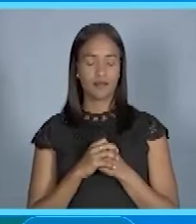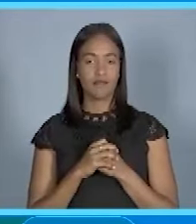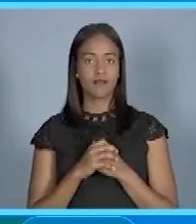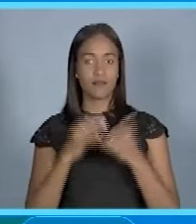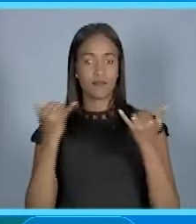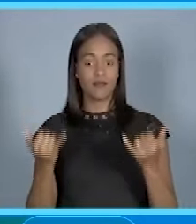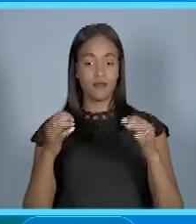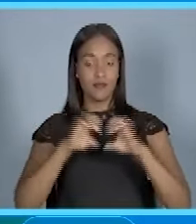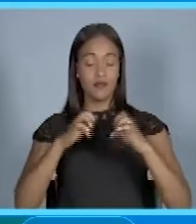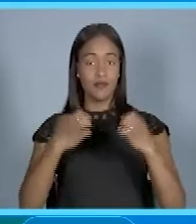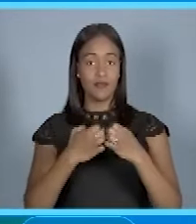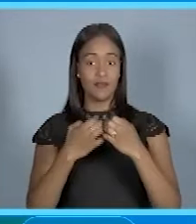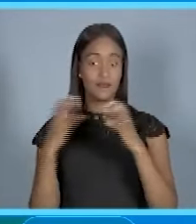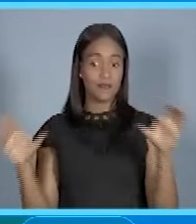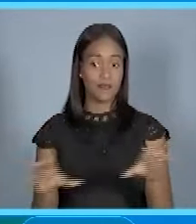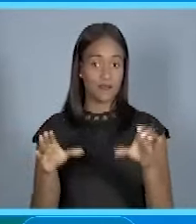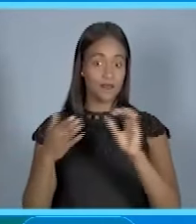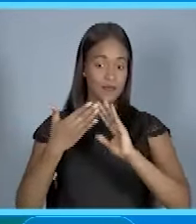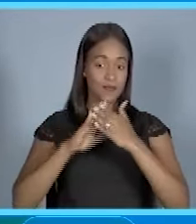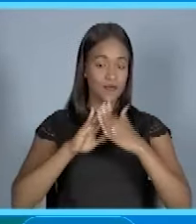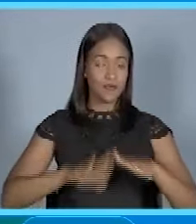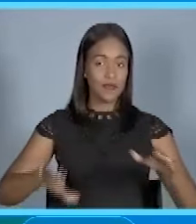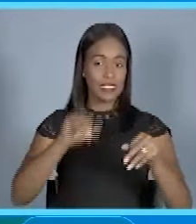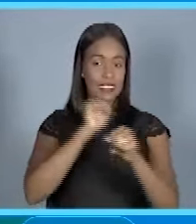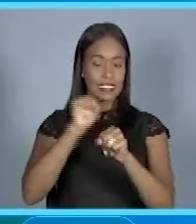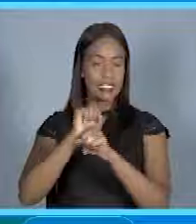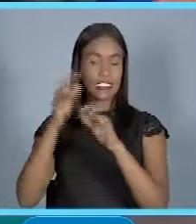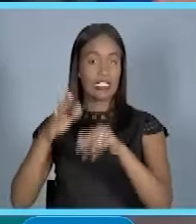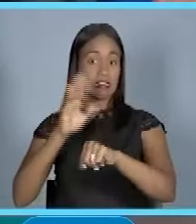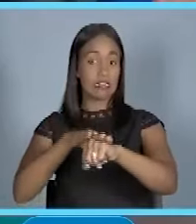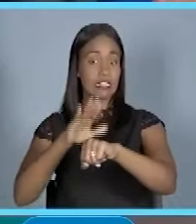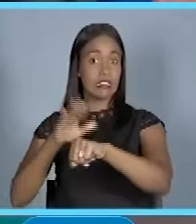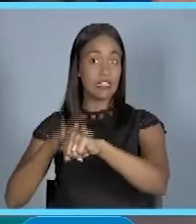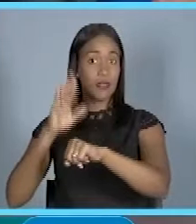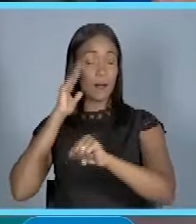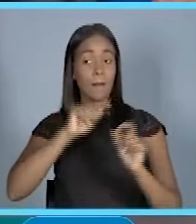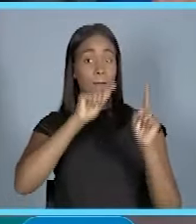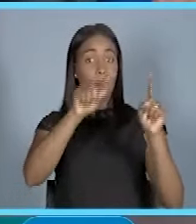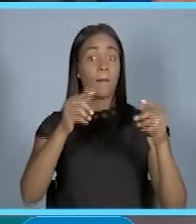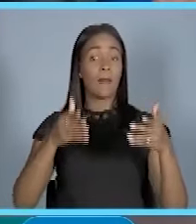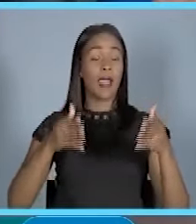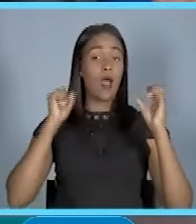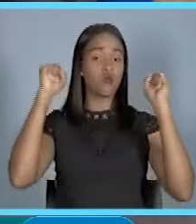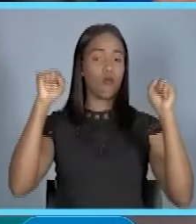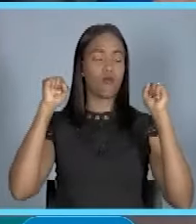Señores, el movimiento y acciones comunitarias y trabajadores advierten que saldrán a las calles